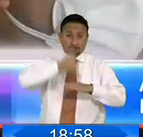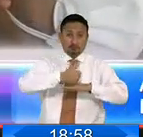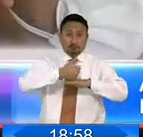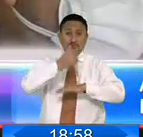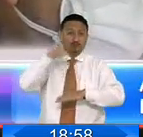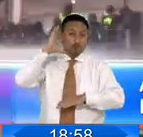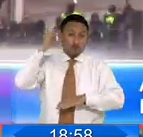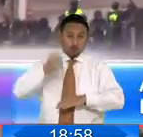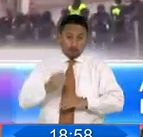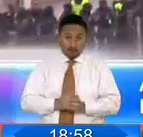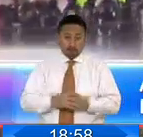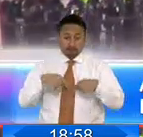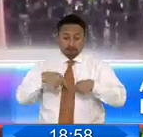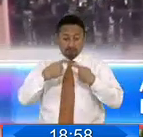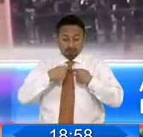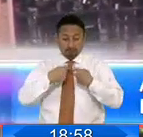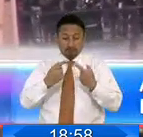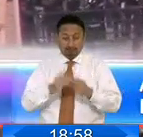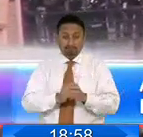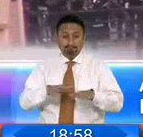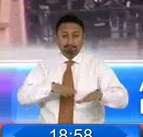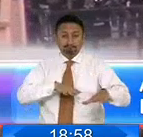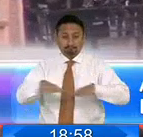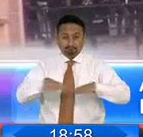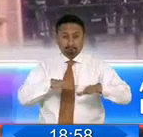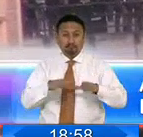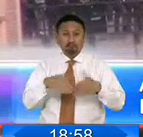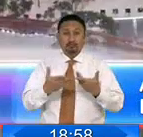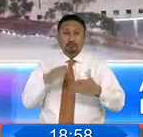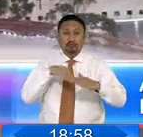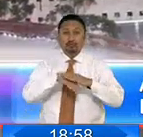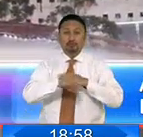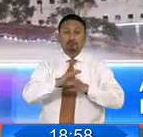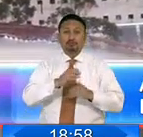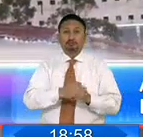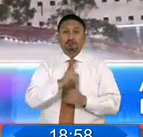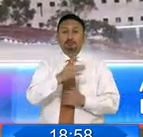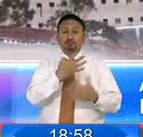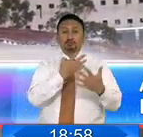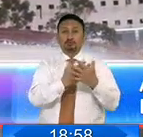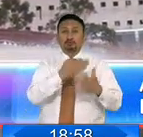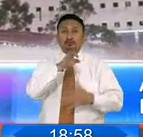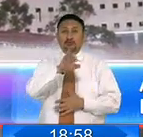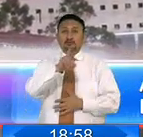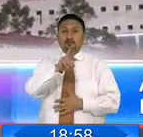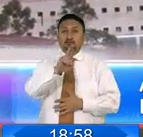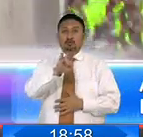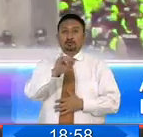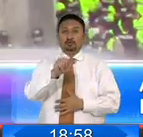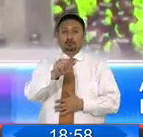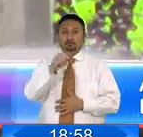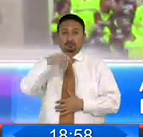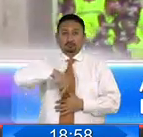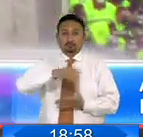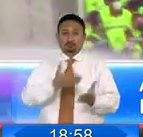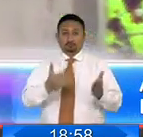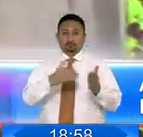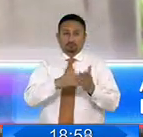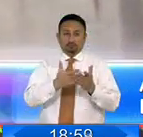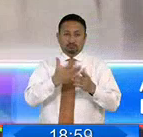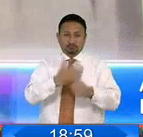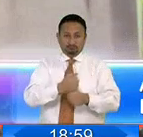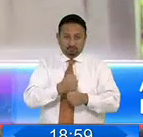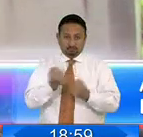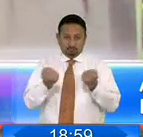dieron a conocer los resultados de los operativos últimos realizados en el crs de tur y de la ciudad de cuenca con el fin de retomar el control del centro